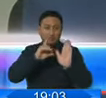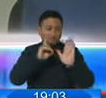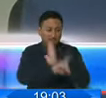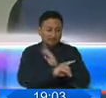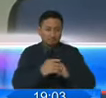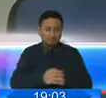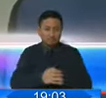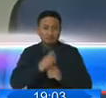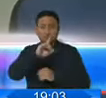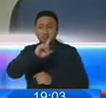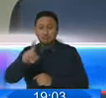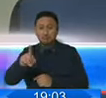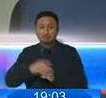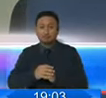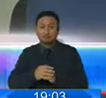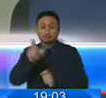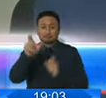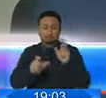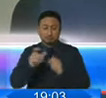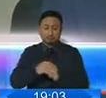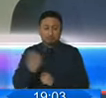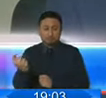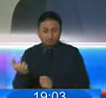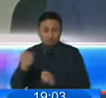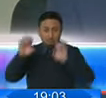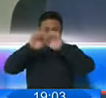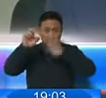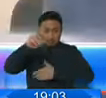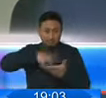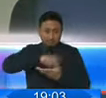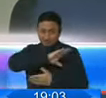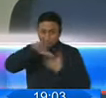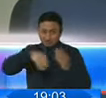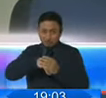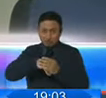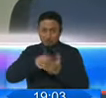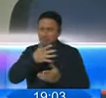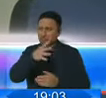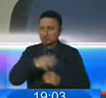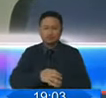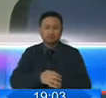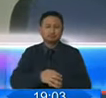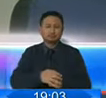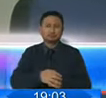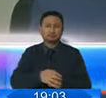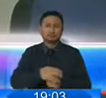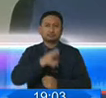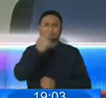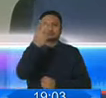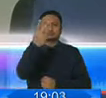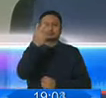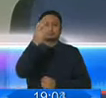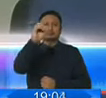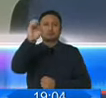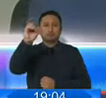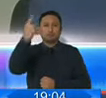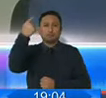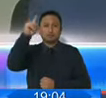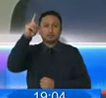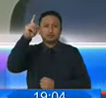le corresponda a los afiliados, empleadores y al Estado, que suman aproximadamente 200 millones